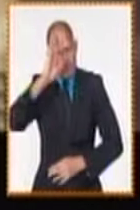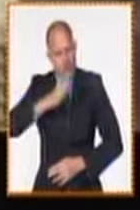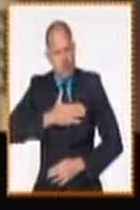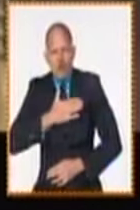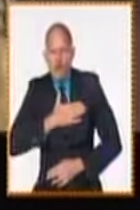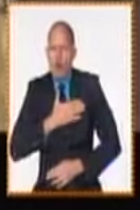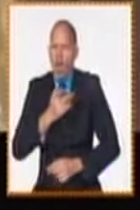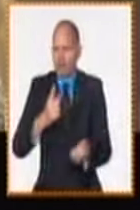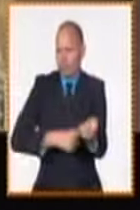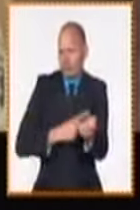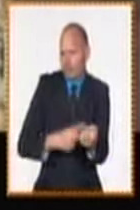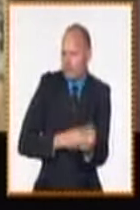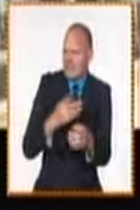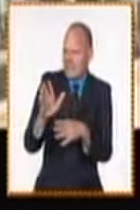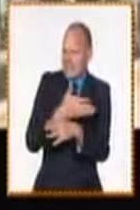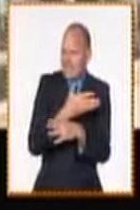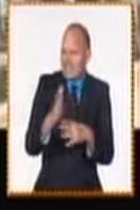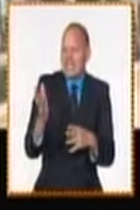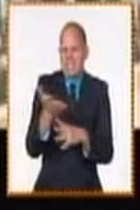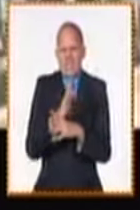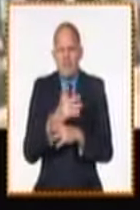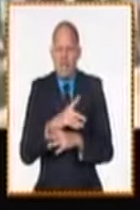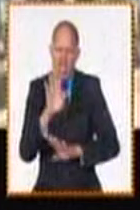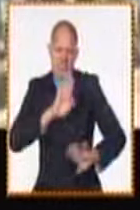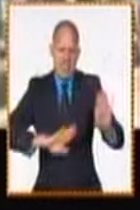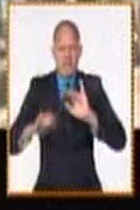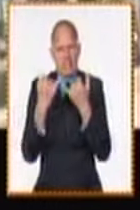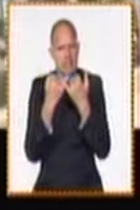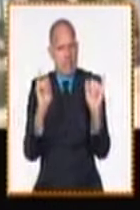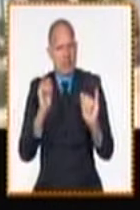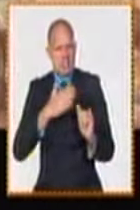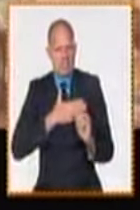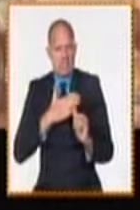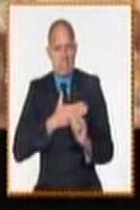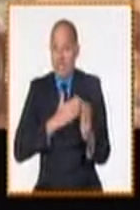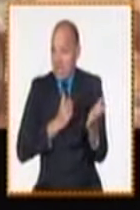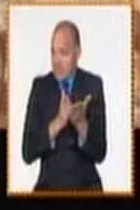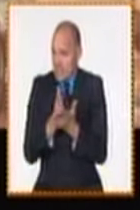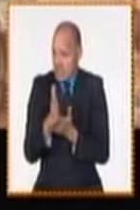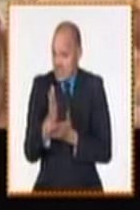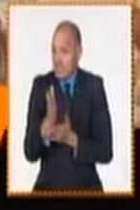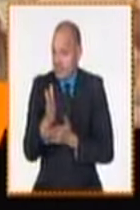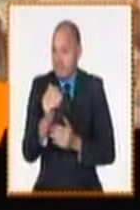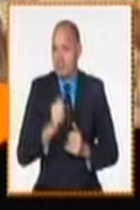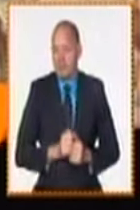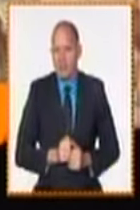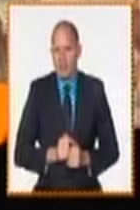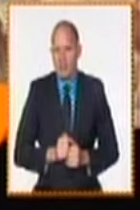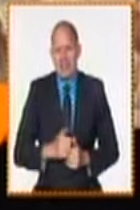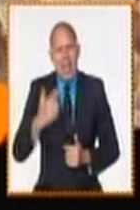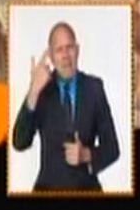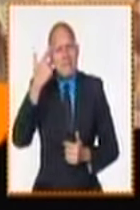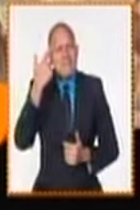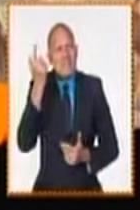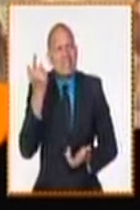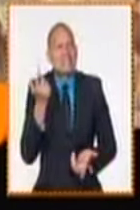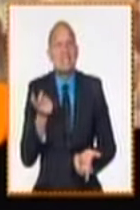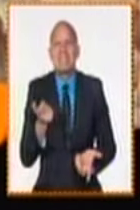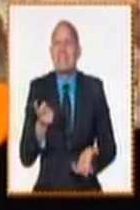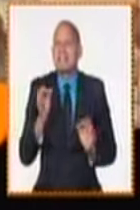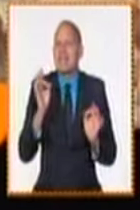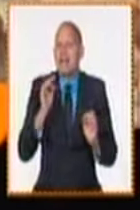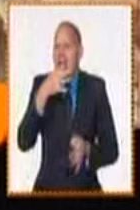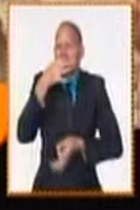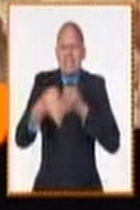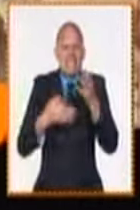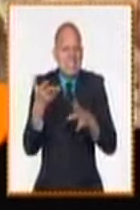de independencia que nos caracterizan hasta el día de hoy. No creo que sea posible hablar de cubanía, hablar del